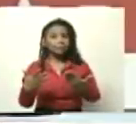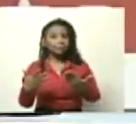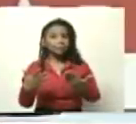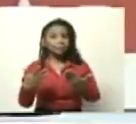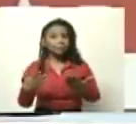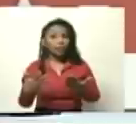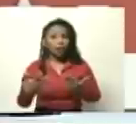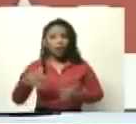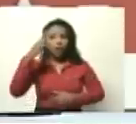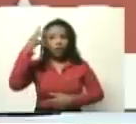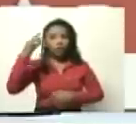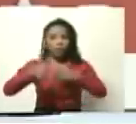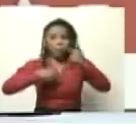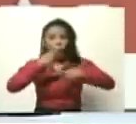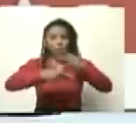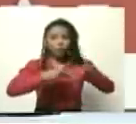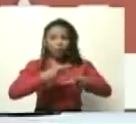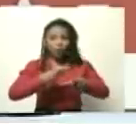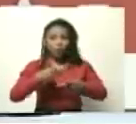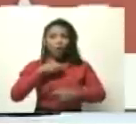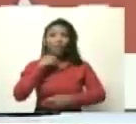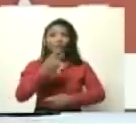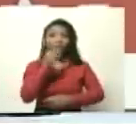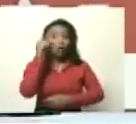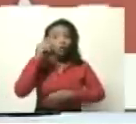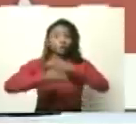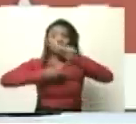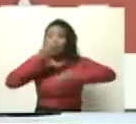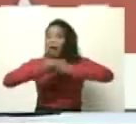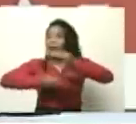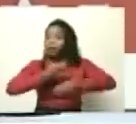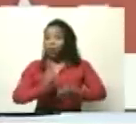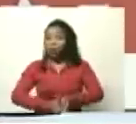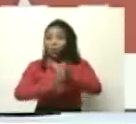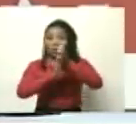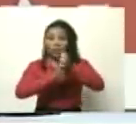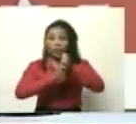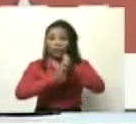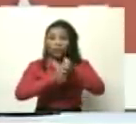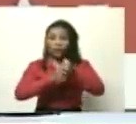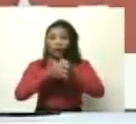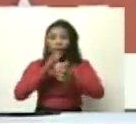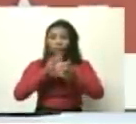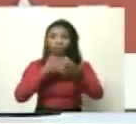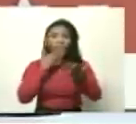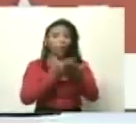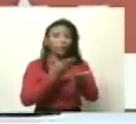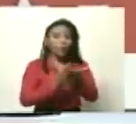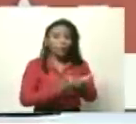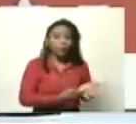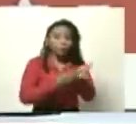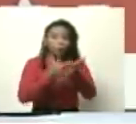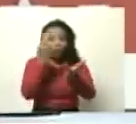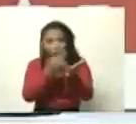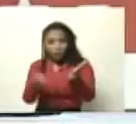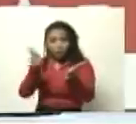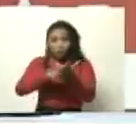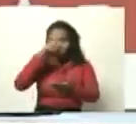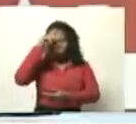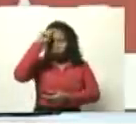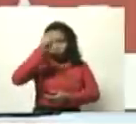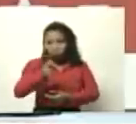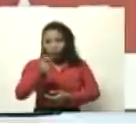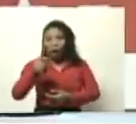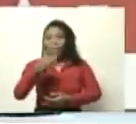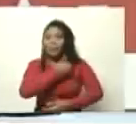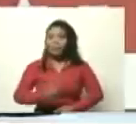el Consejo Político. Los voceros, los delegados, se les hizo el planteamiento, la ratificación del compañero presidente Nicolás Maduro y